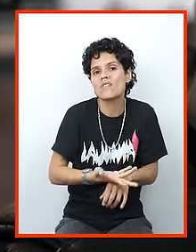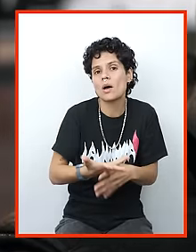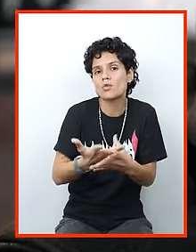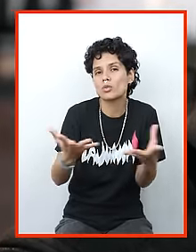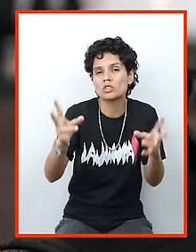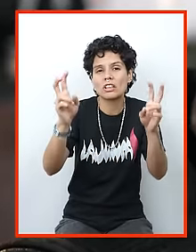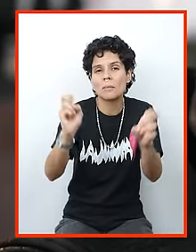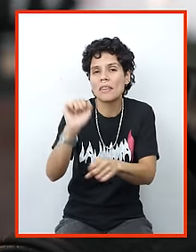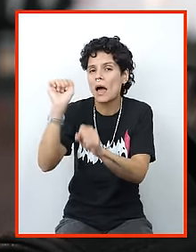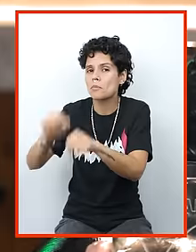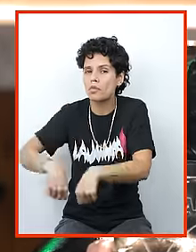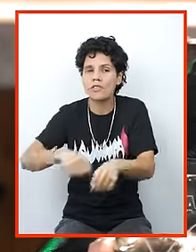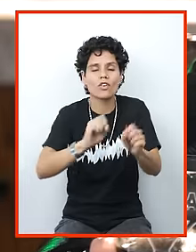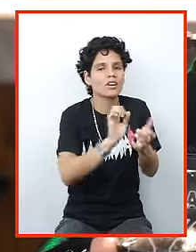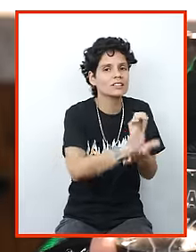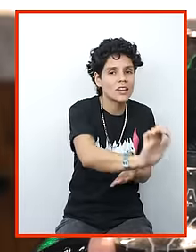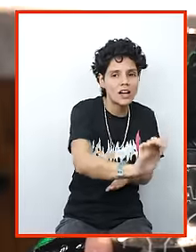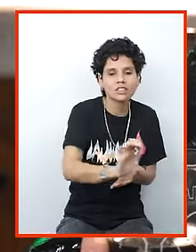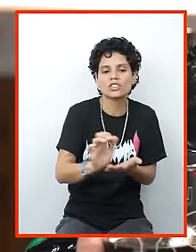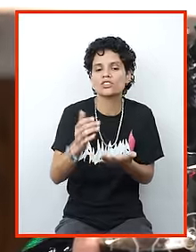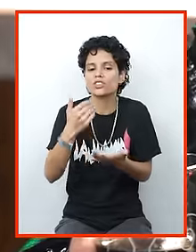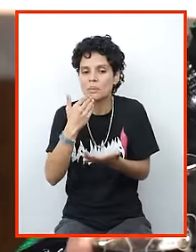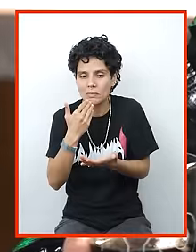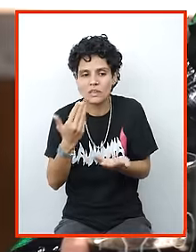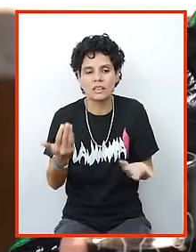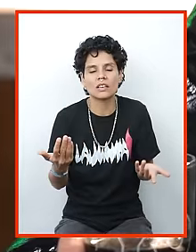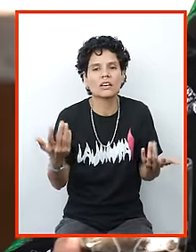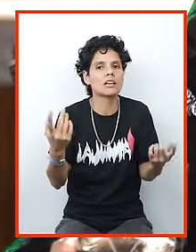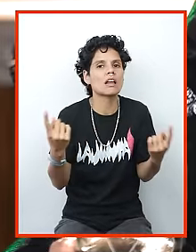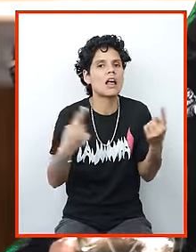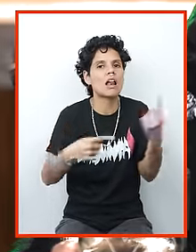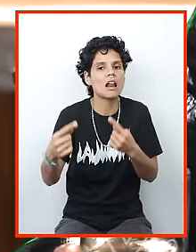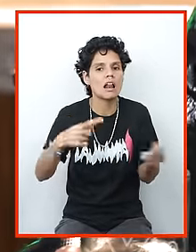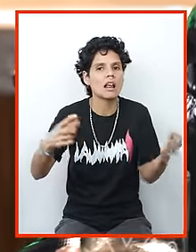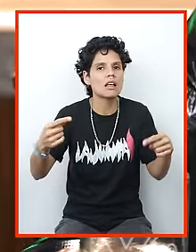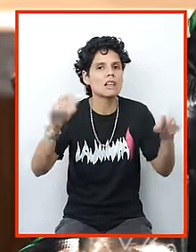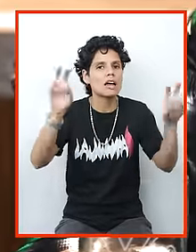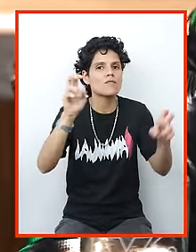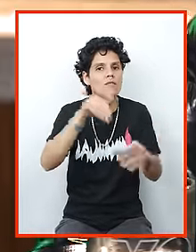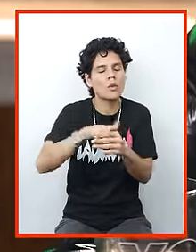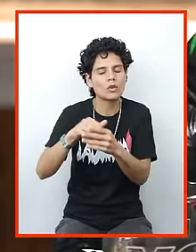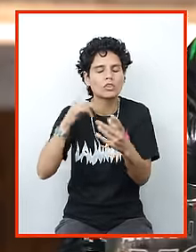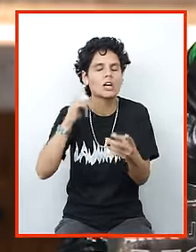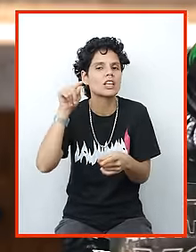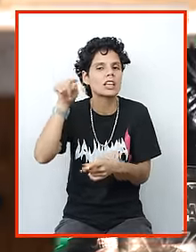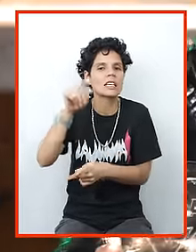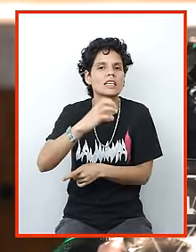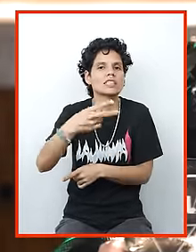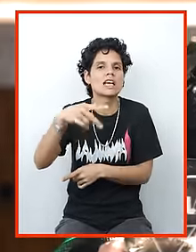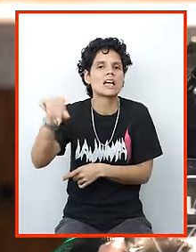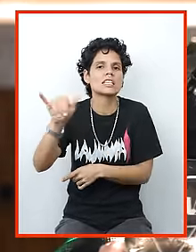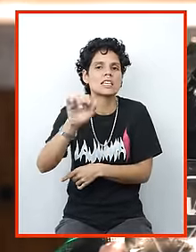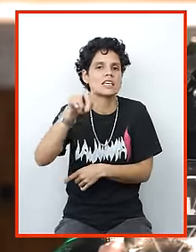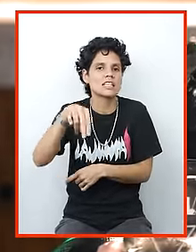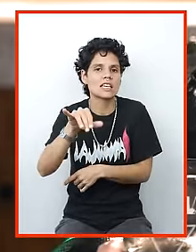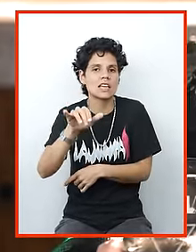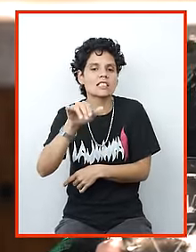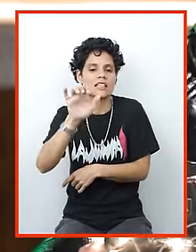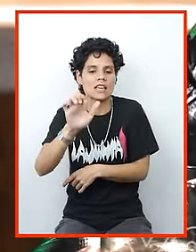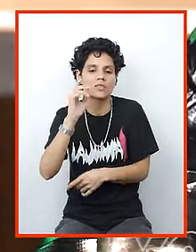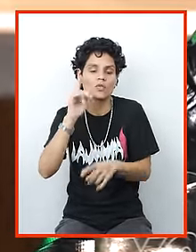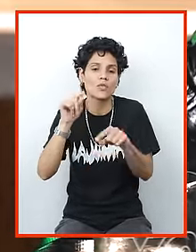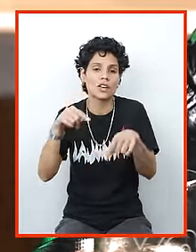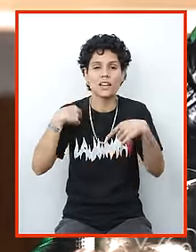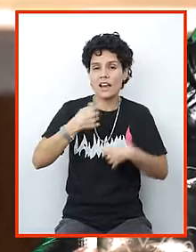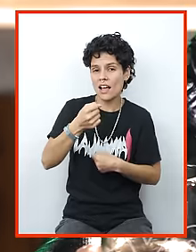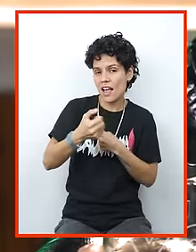en, el, en las cuestiones de las elecciones, lo metían en la cuestión de la prueba, el rechazo, lo metían, todas cuestiones lo metían a Chayanne. Entonces tuvo que cuidar su imagen, todo.